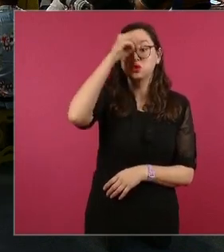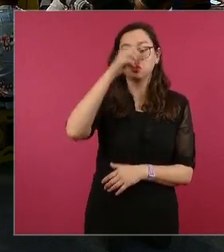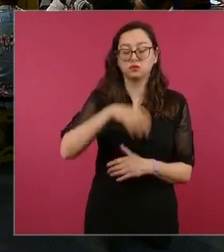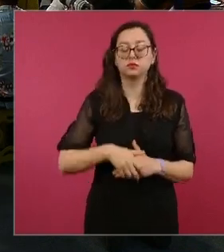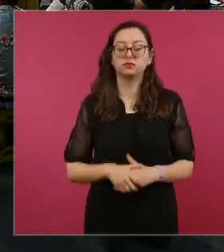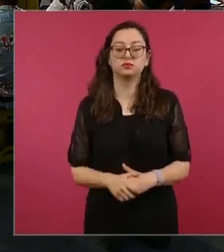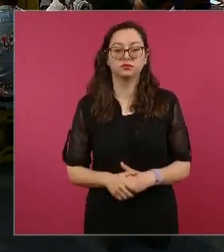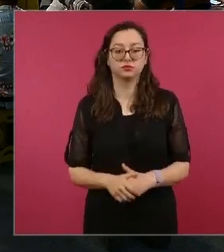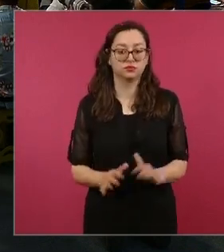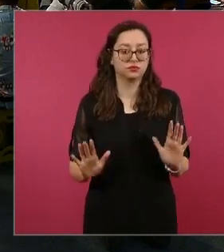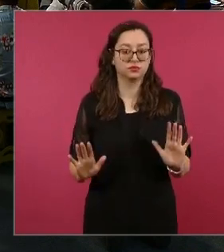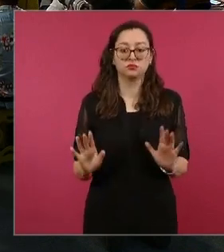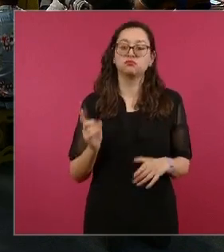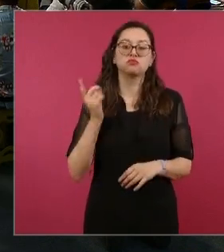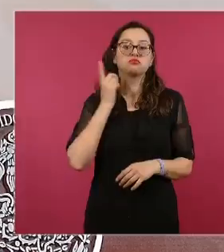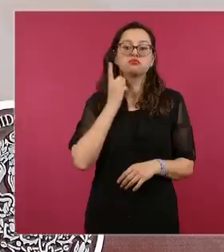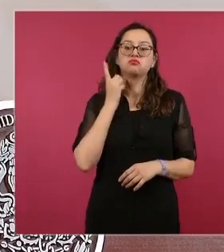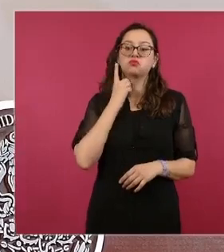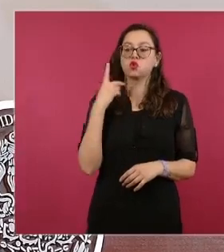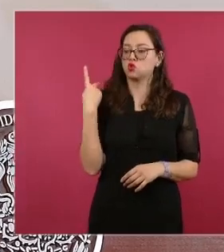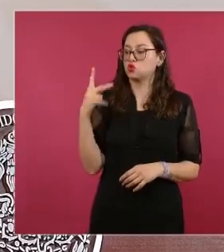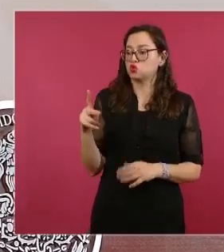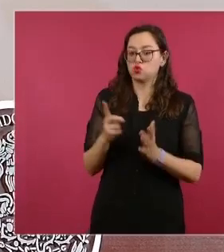derecho de hacerlo